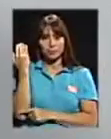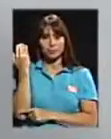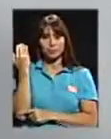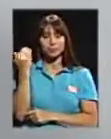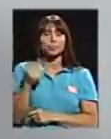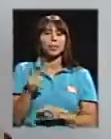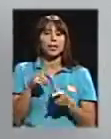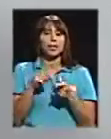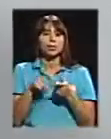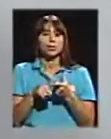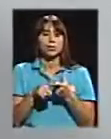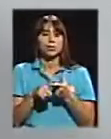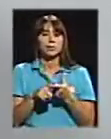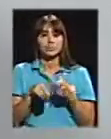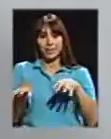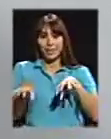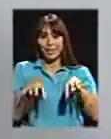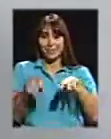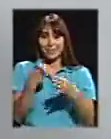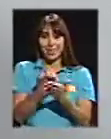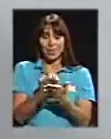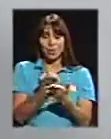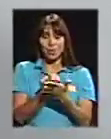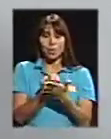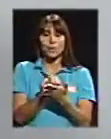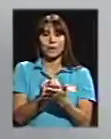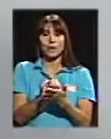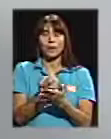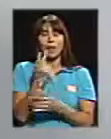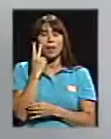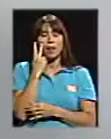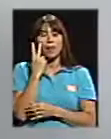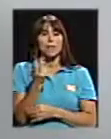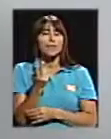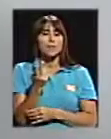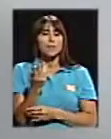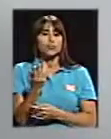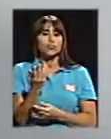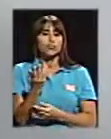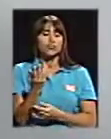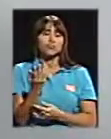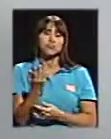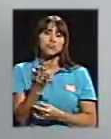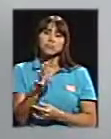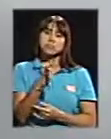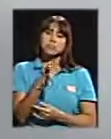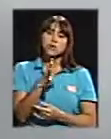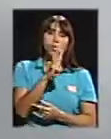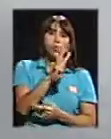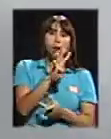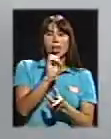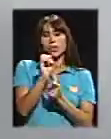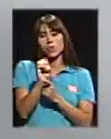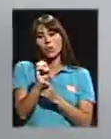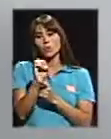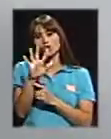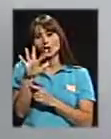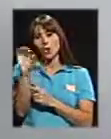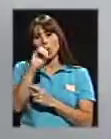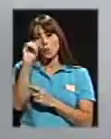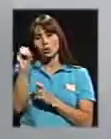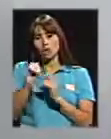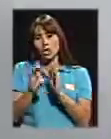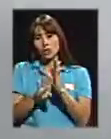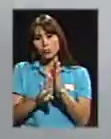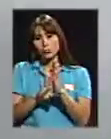la economía, la actividad económica como un todo la vemos alrededor del 4 a 5% con